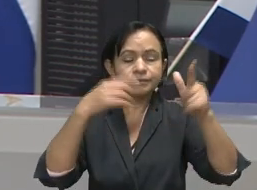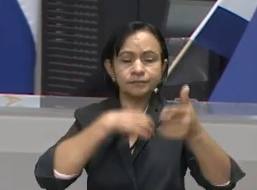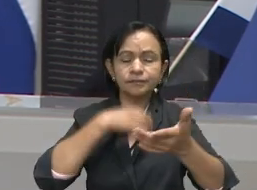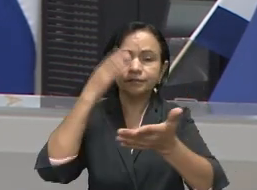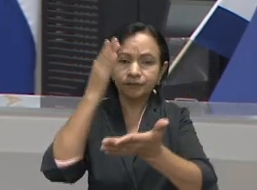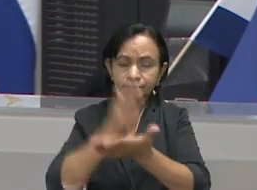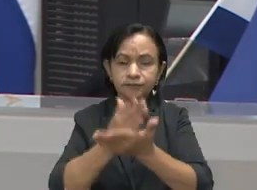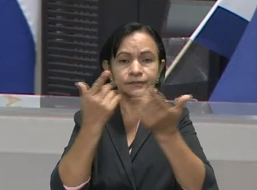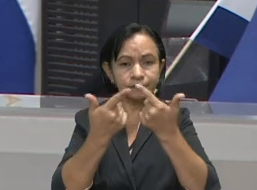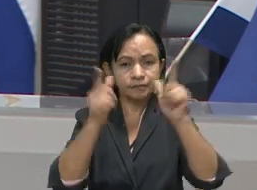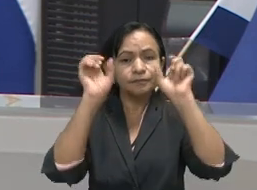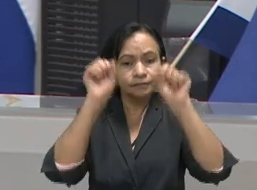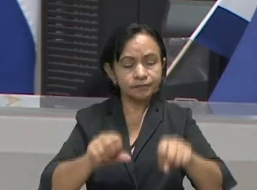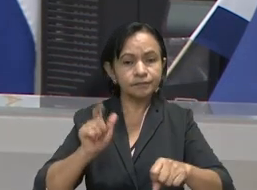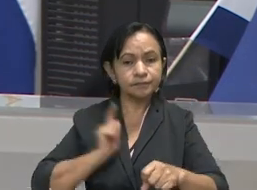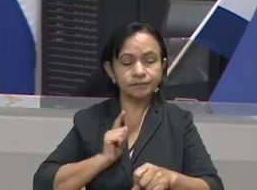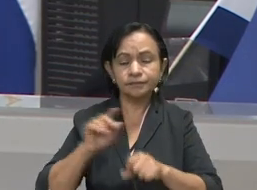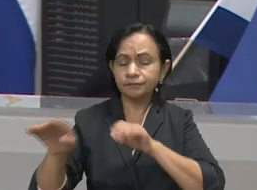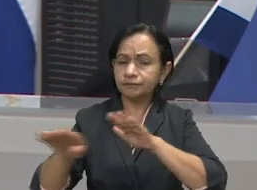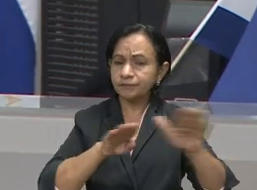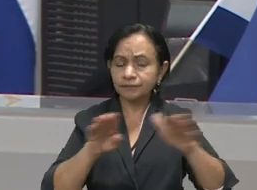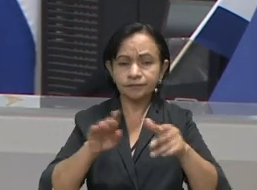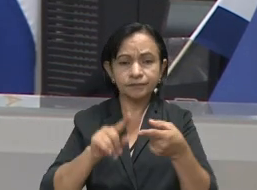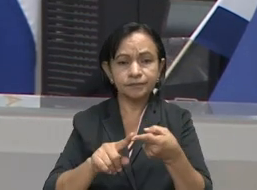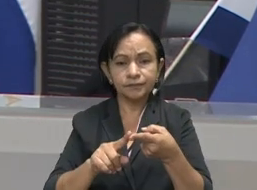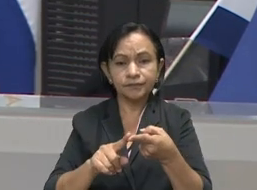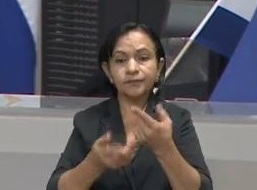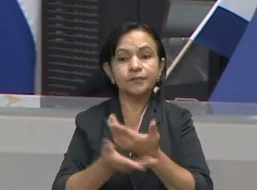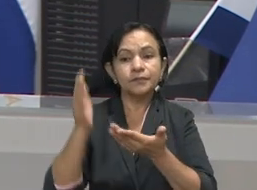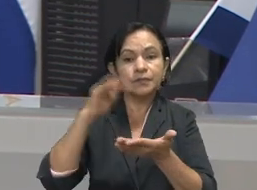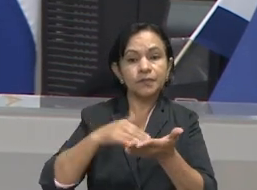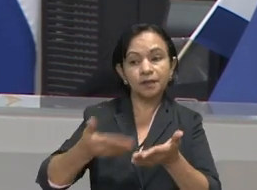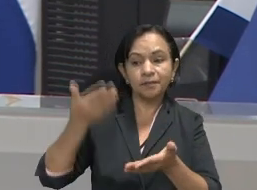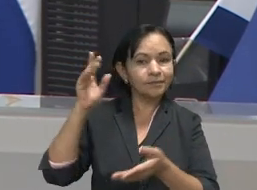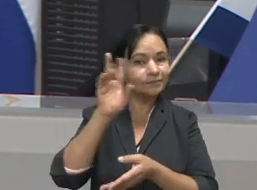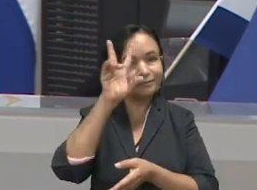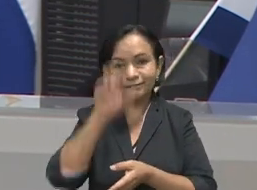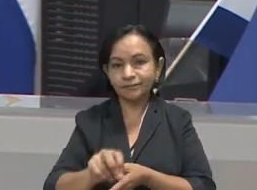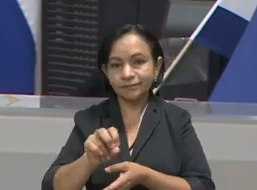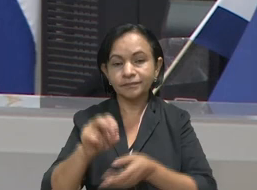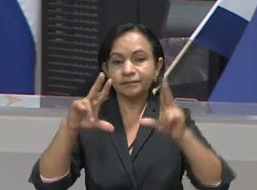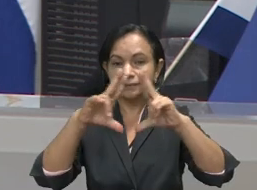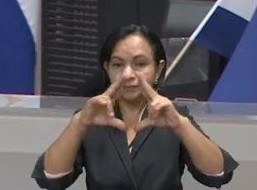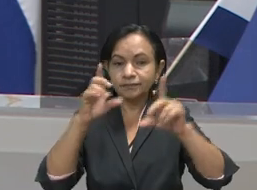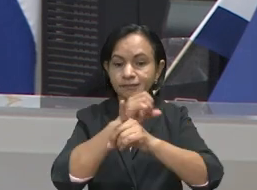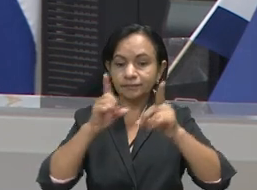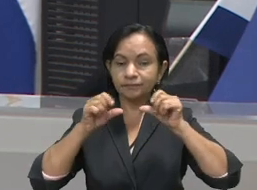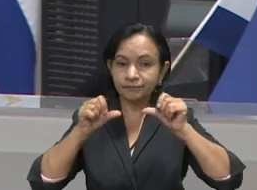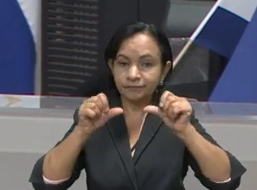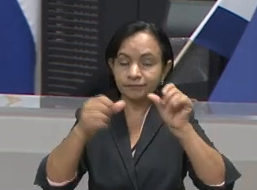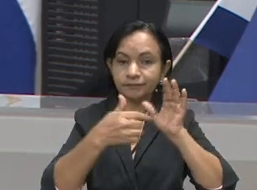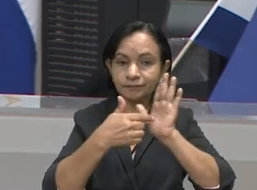soberana e independiente. No podemos retroceder. Nicaragua, con